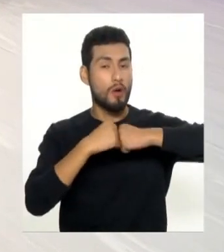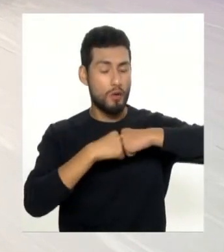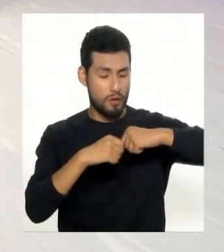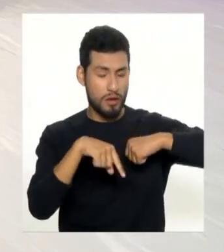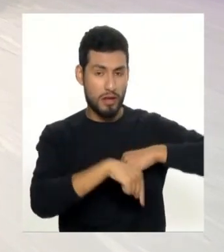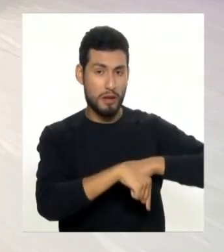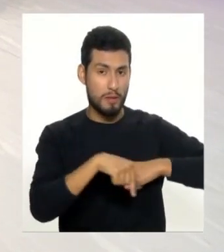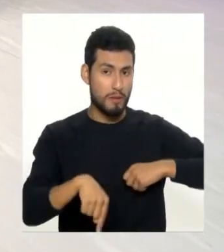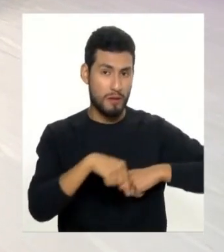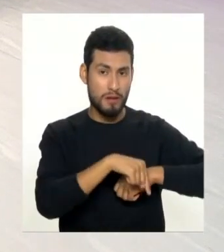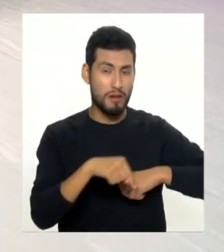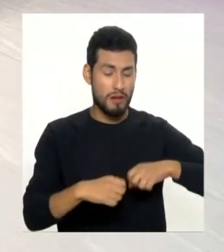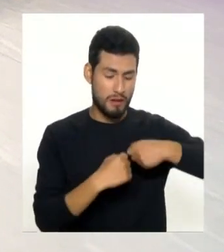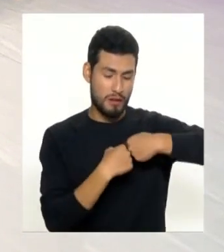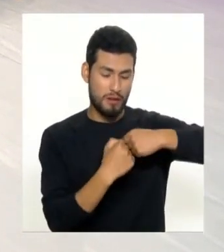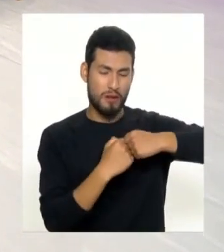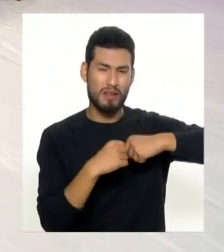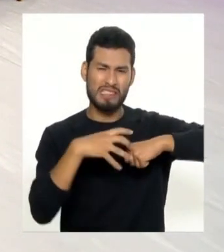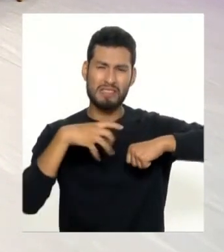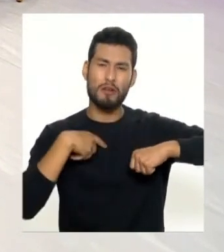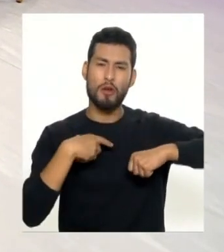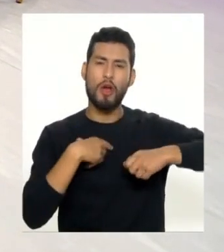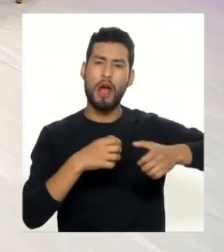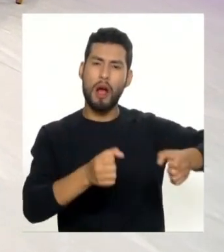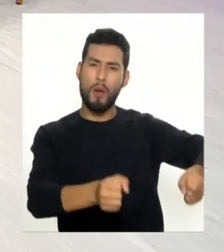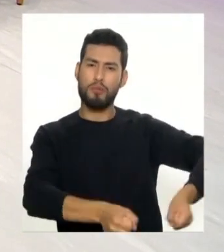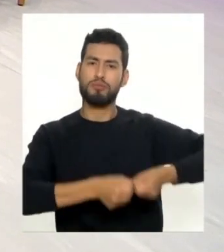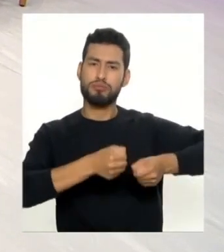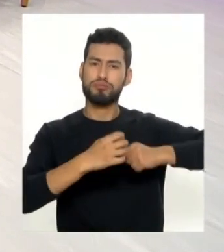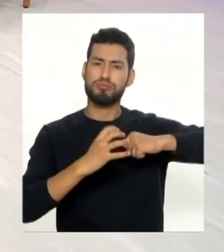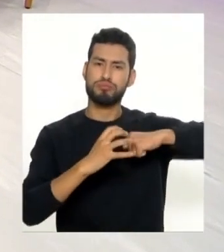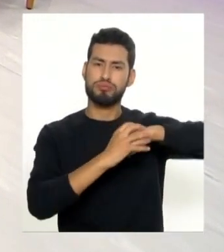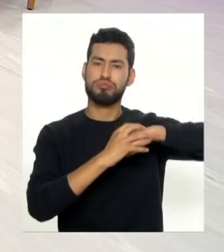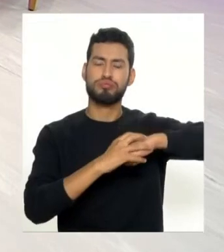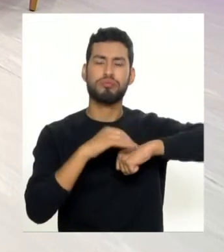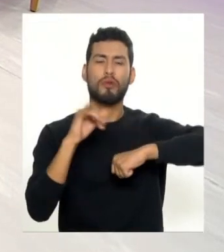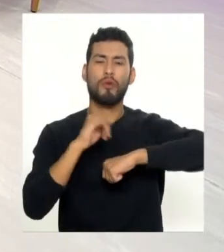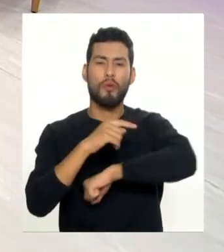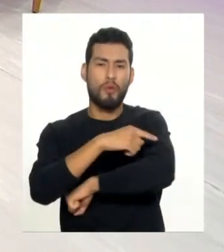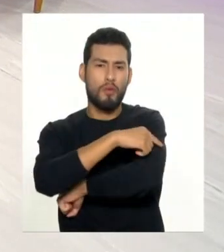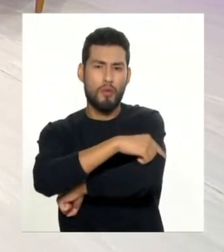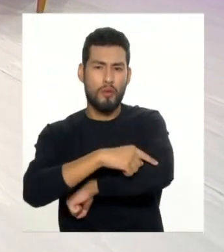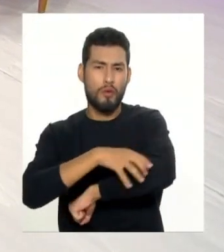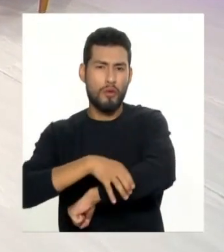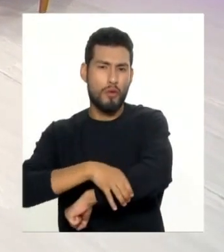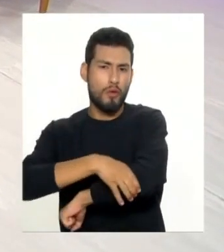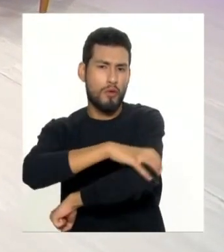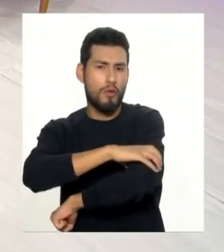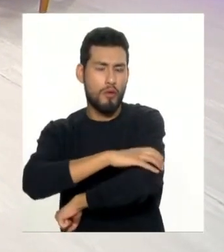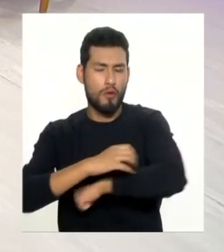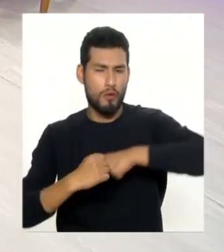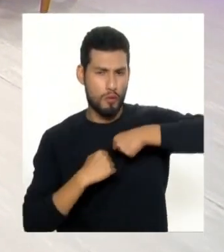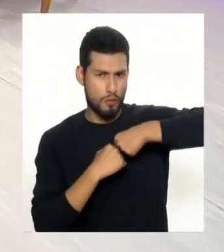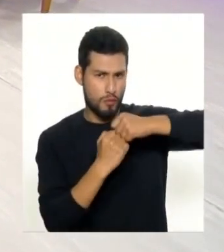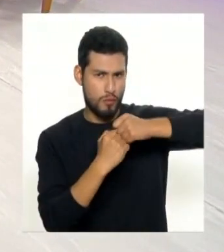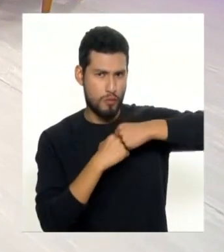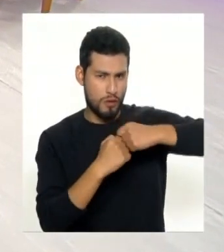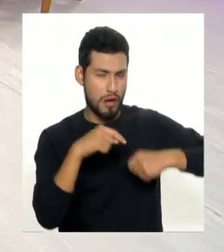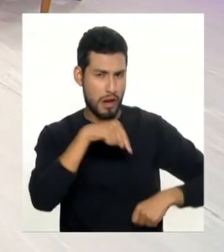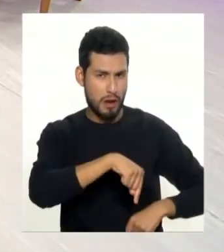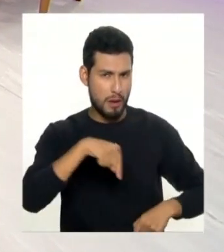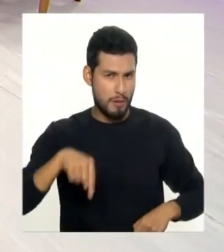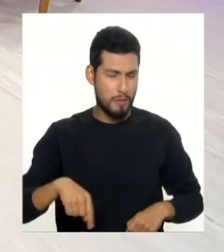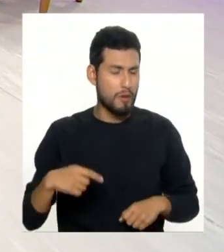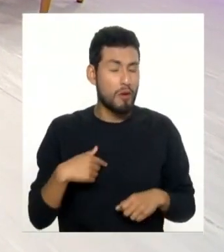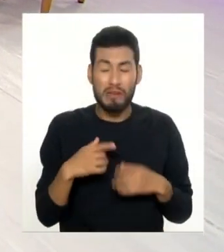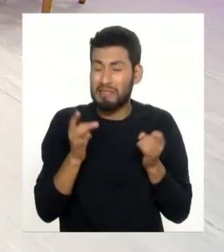caminar bien, porque igual siento bastante dolor. Todavía siento el dolor en la parte. Ya me he hecho una radiografía, pero no sé si tendré